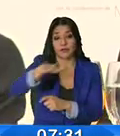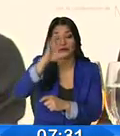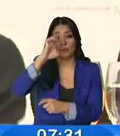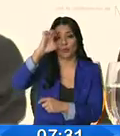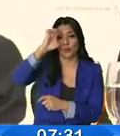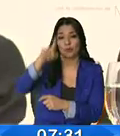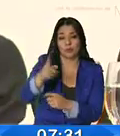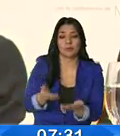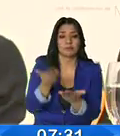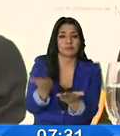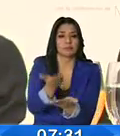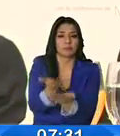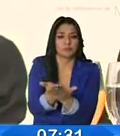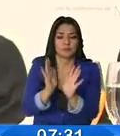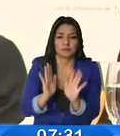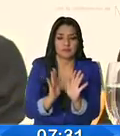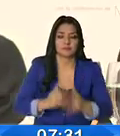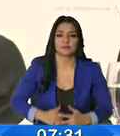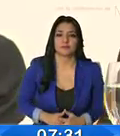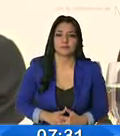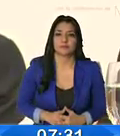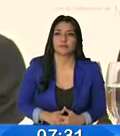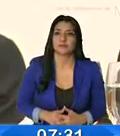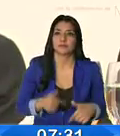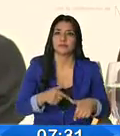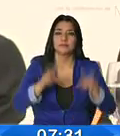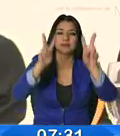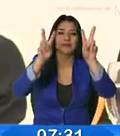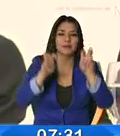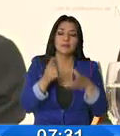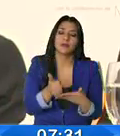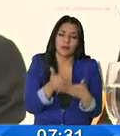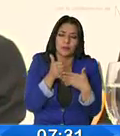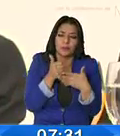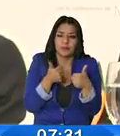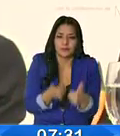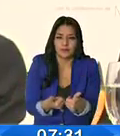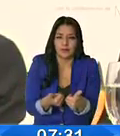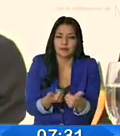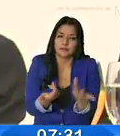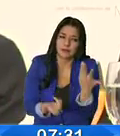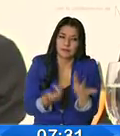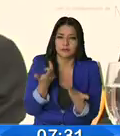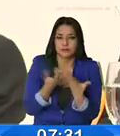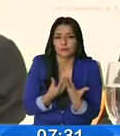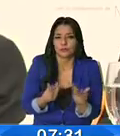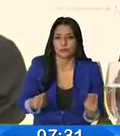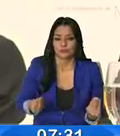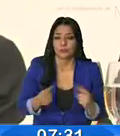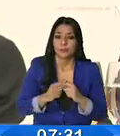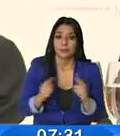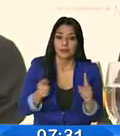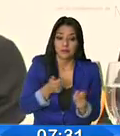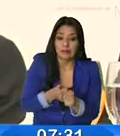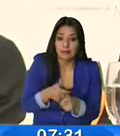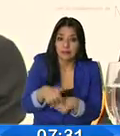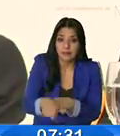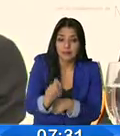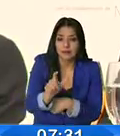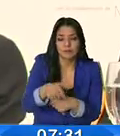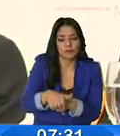a la expectativa. Y este es un tema que va a ser viable, pero no necesariamente en el corto plazo. Yo